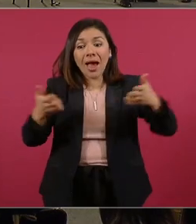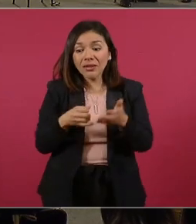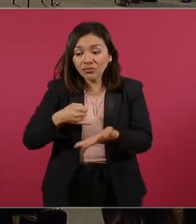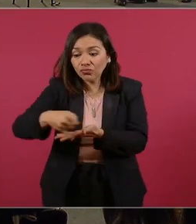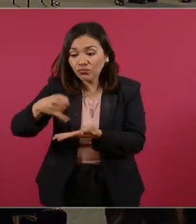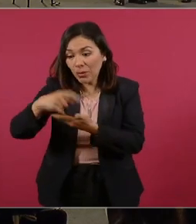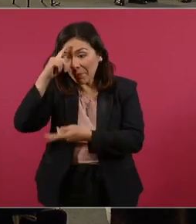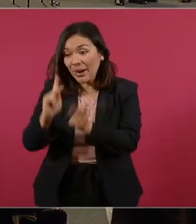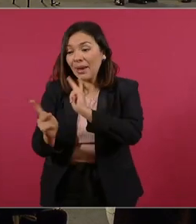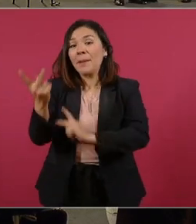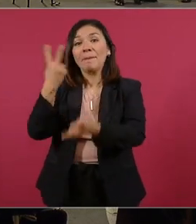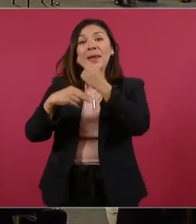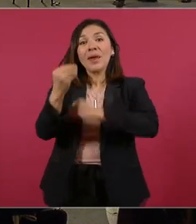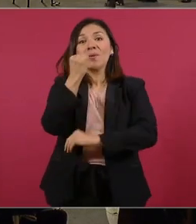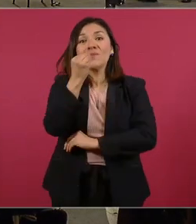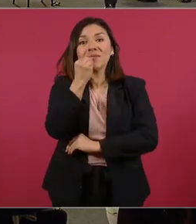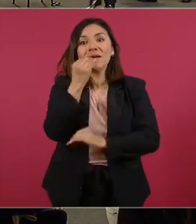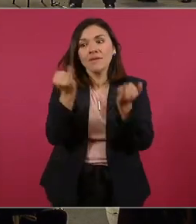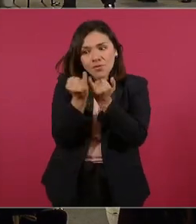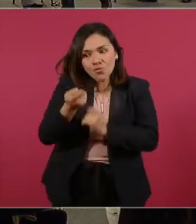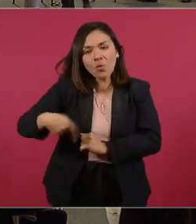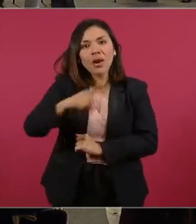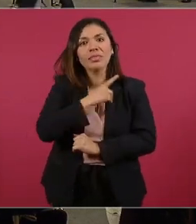Muchísimas gracias.